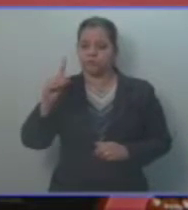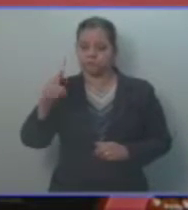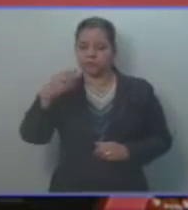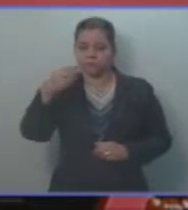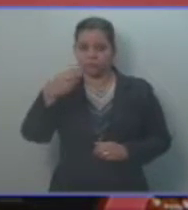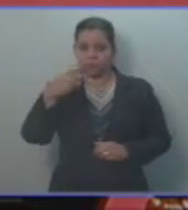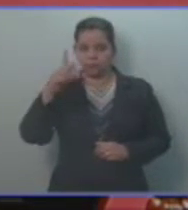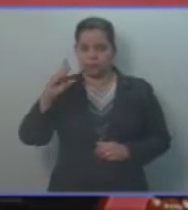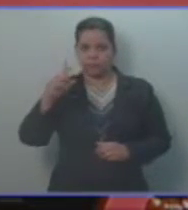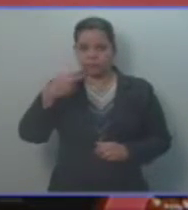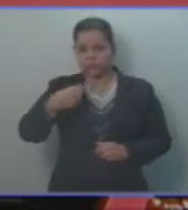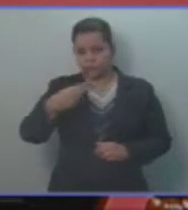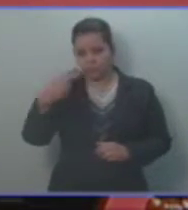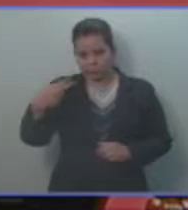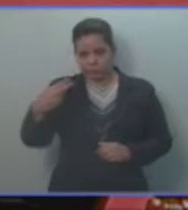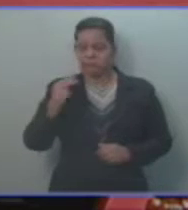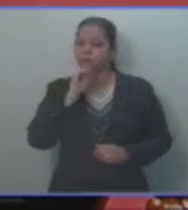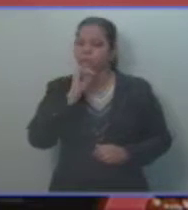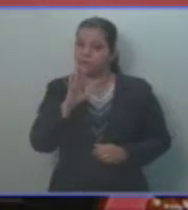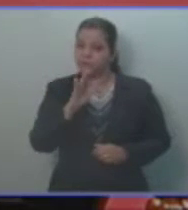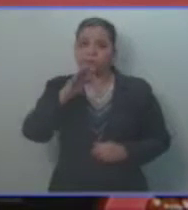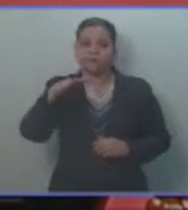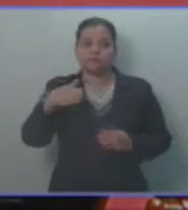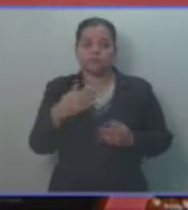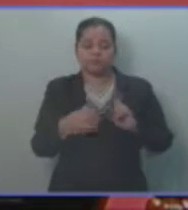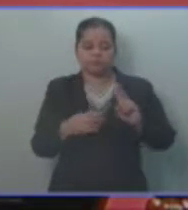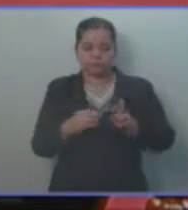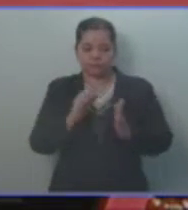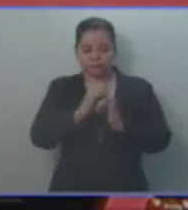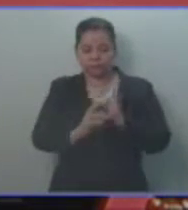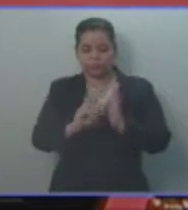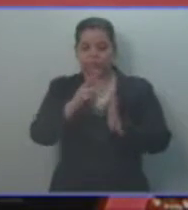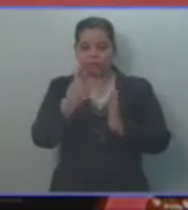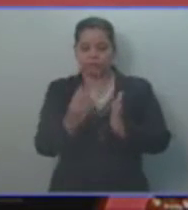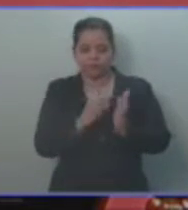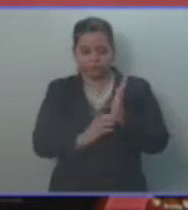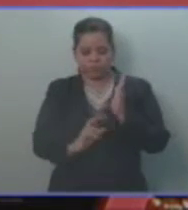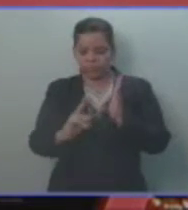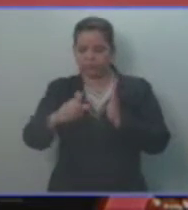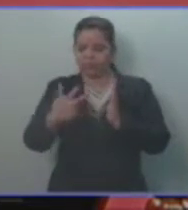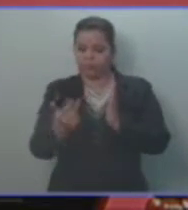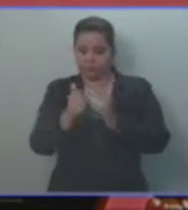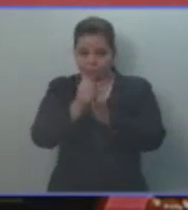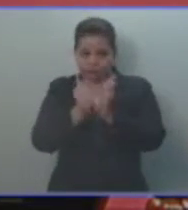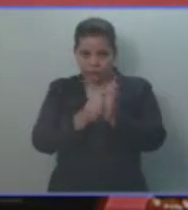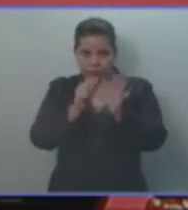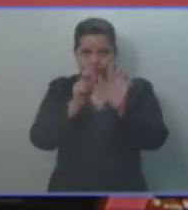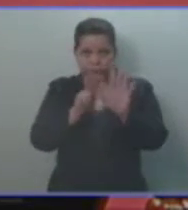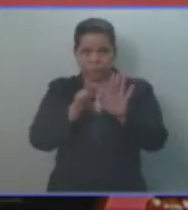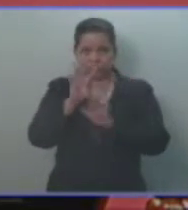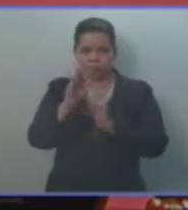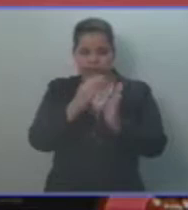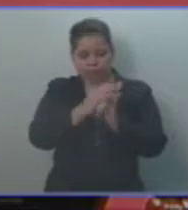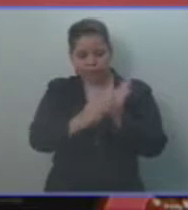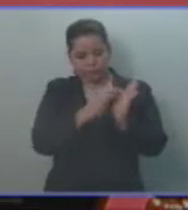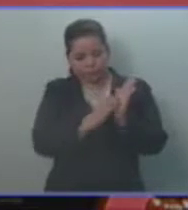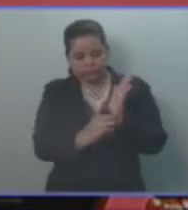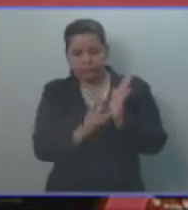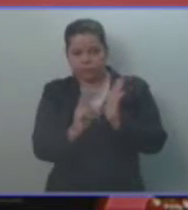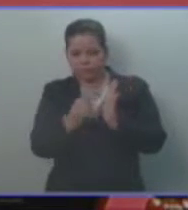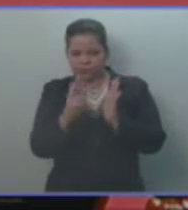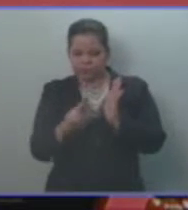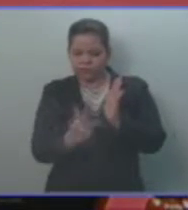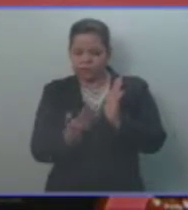PDDHH, coinciden en que los ordinales segundo y tercero del artículo 74 de la Constitución constituyen una